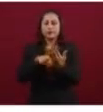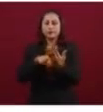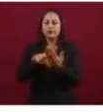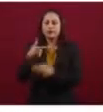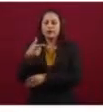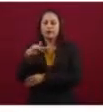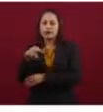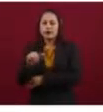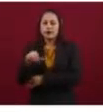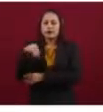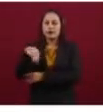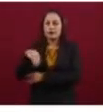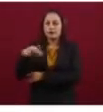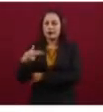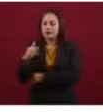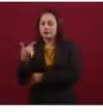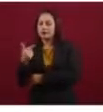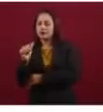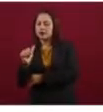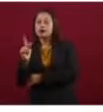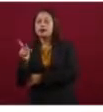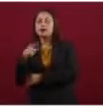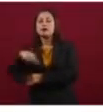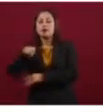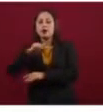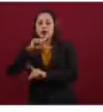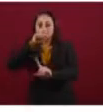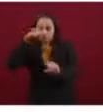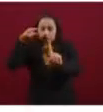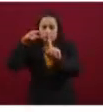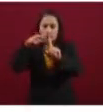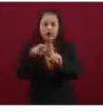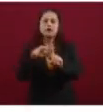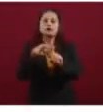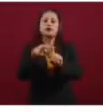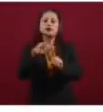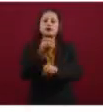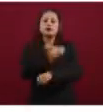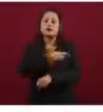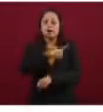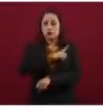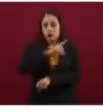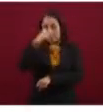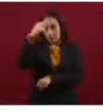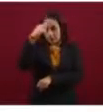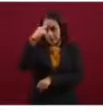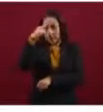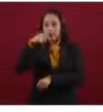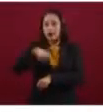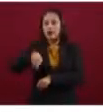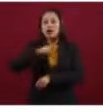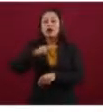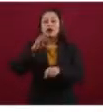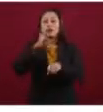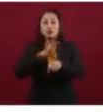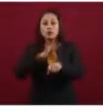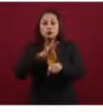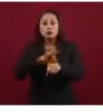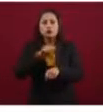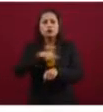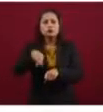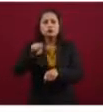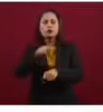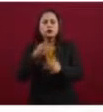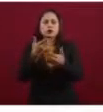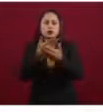para que cerrar la brecha en atención en salud mental y prepara a profesionales de la salud pero que no son especialistas en salud mental